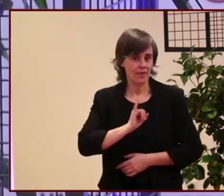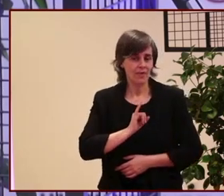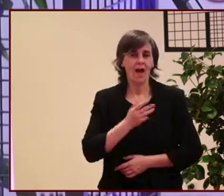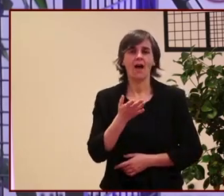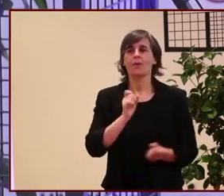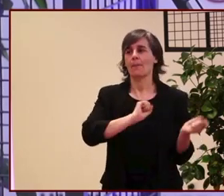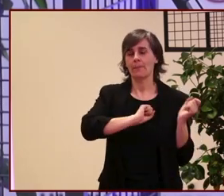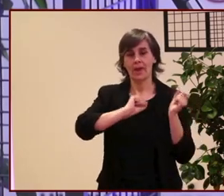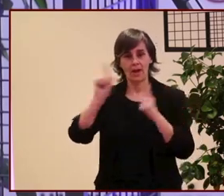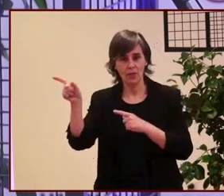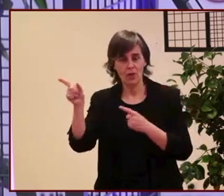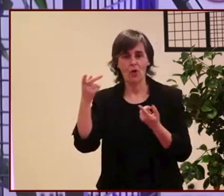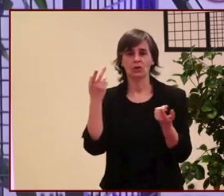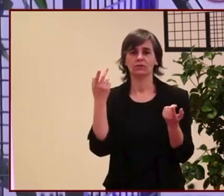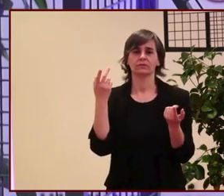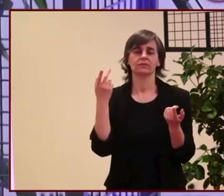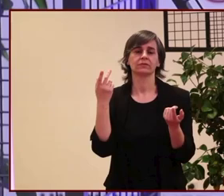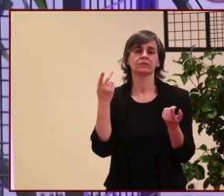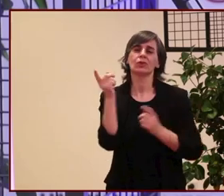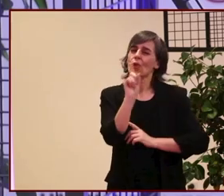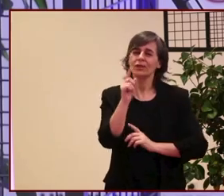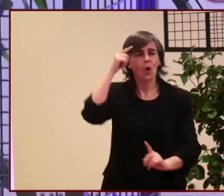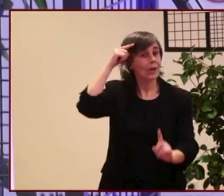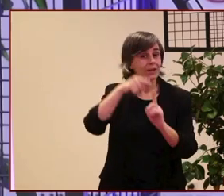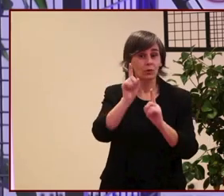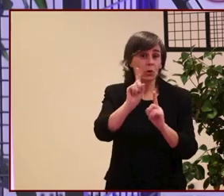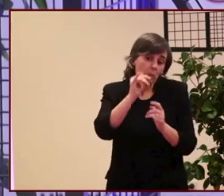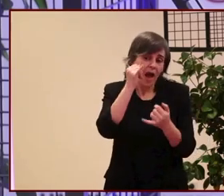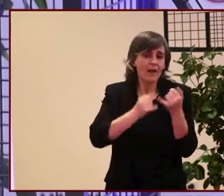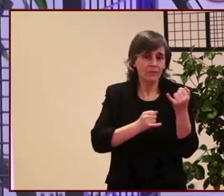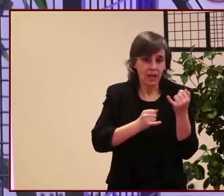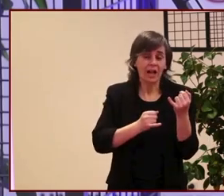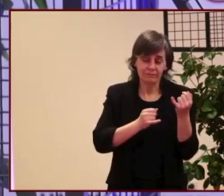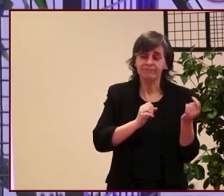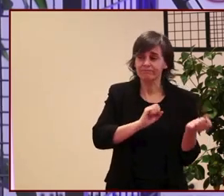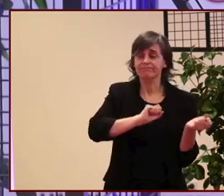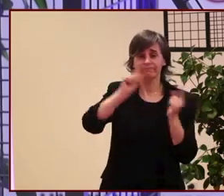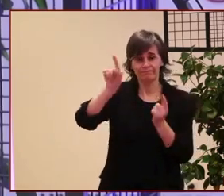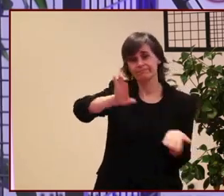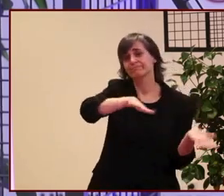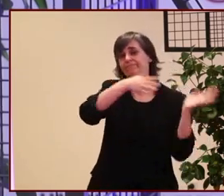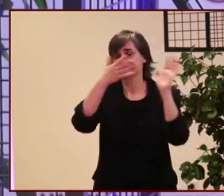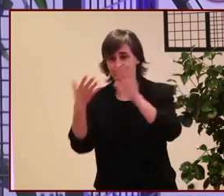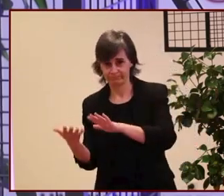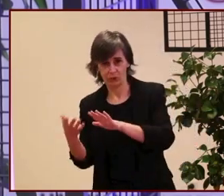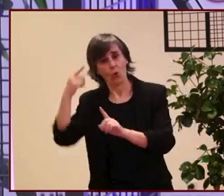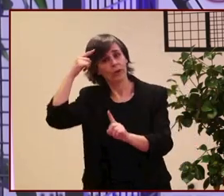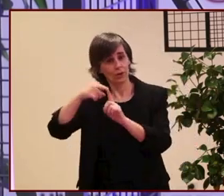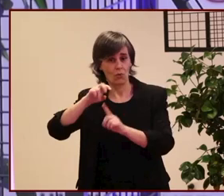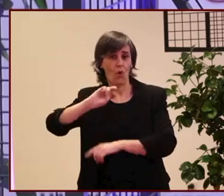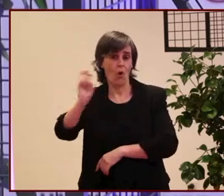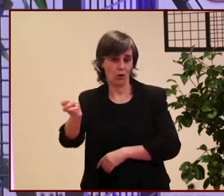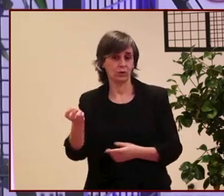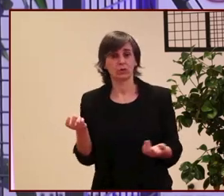migración que no fue un objetivo y al final se transformó en otro de los objetivos de esta obra porque al